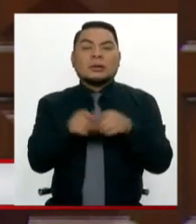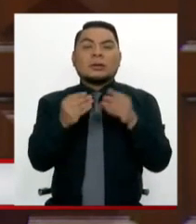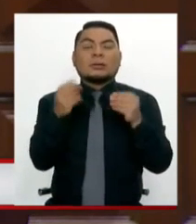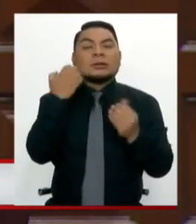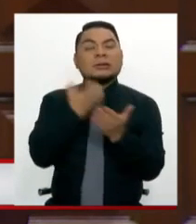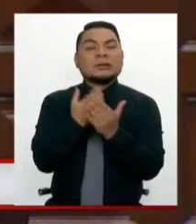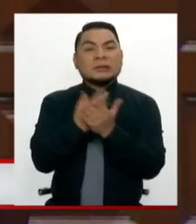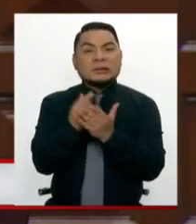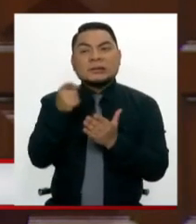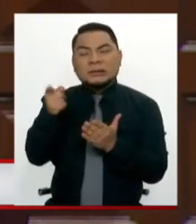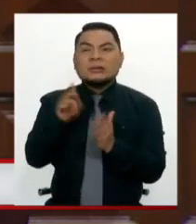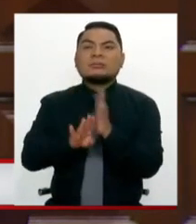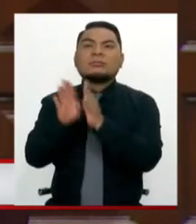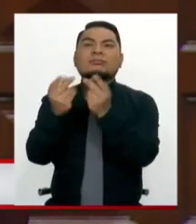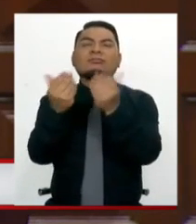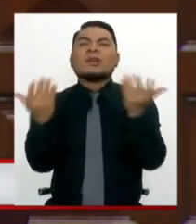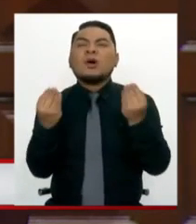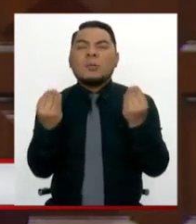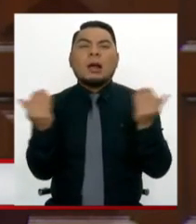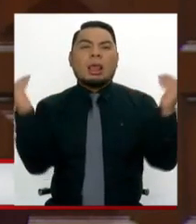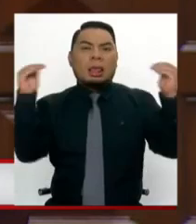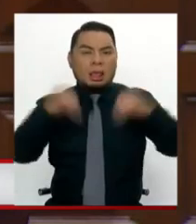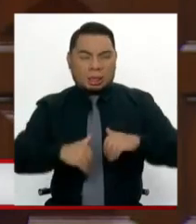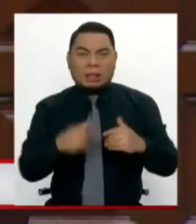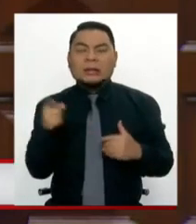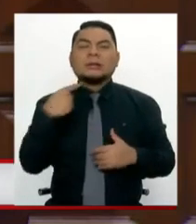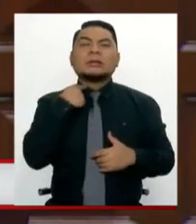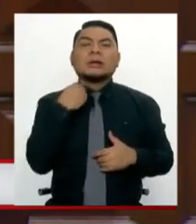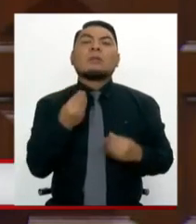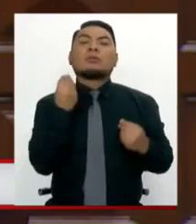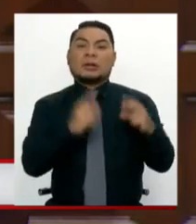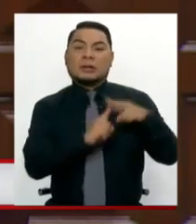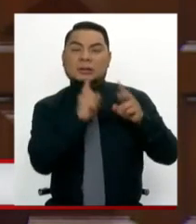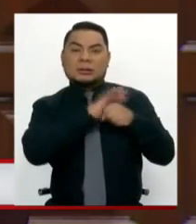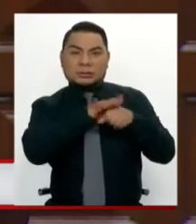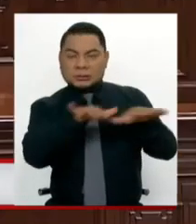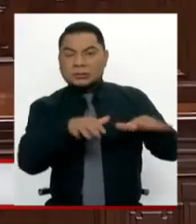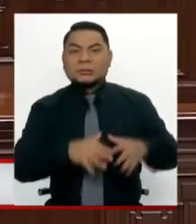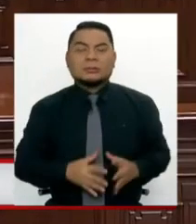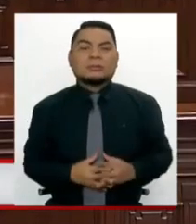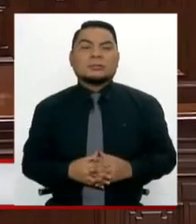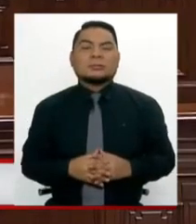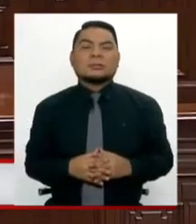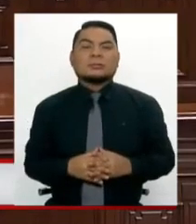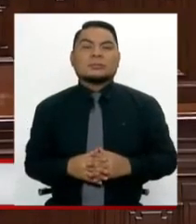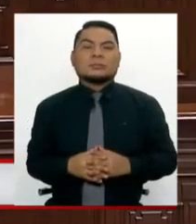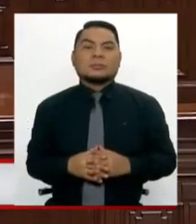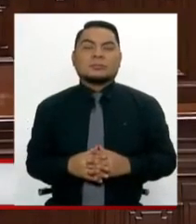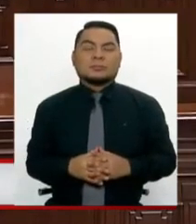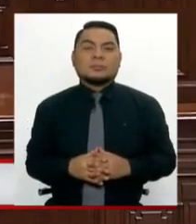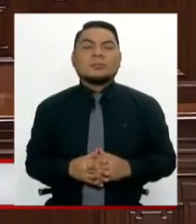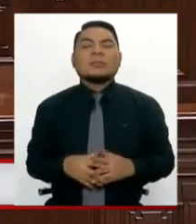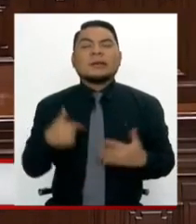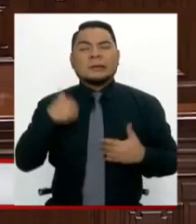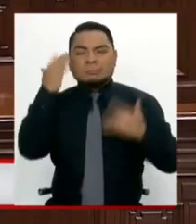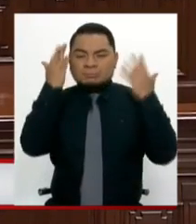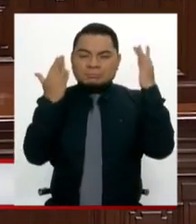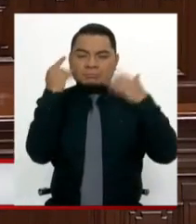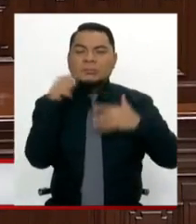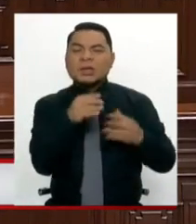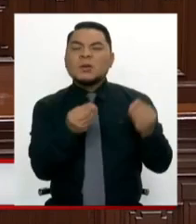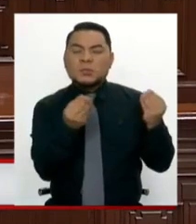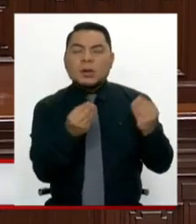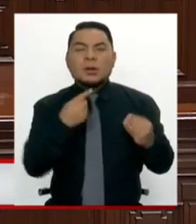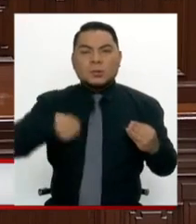económica que millones de compatriotas padecen como consecuencia de esta desgracia. Frente a esto,